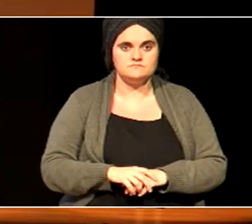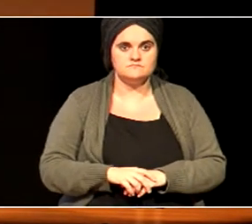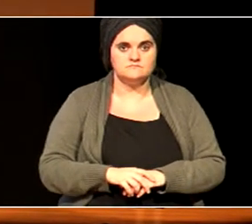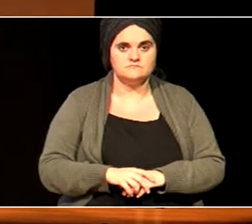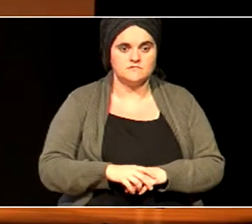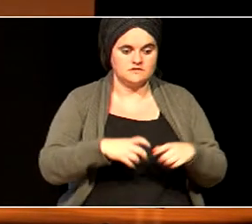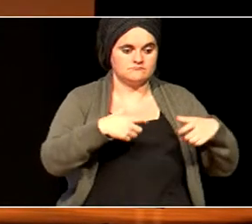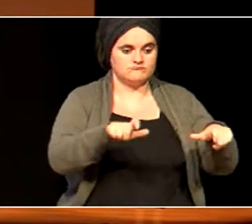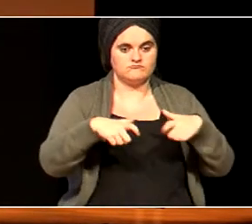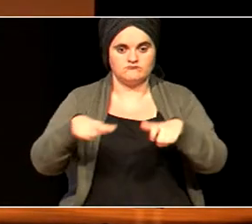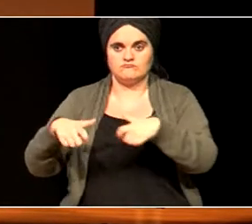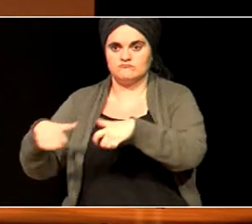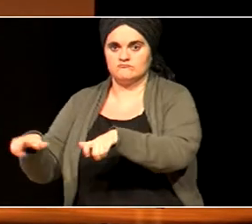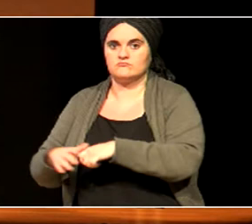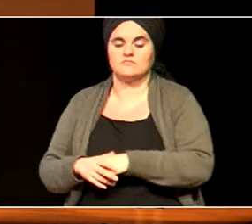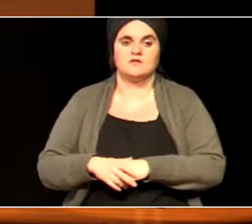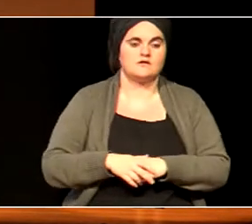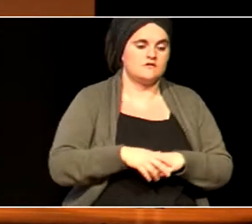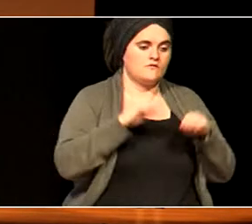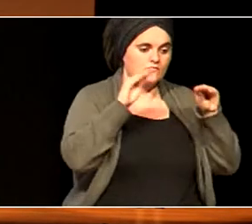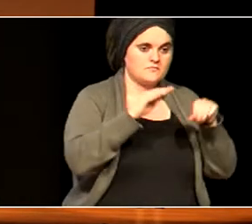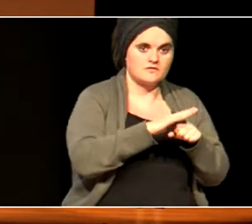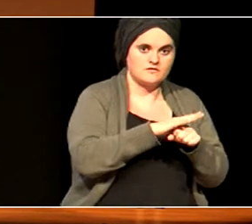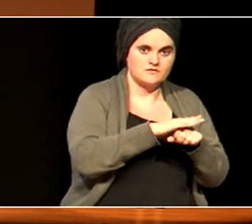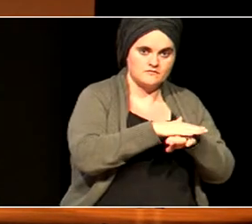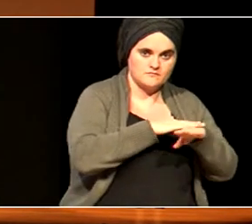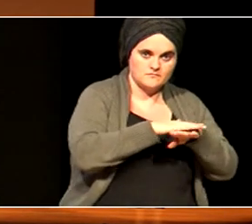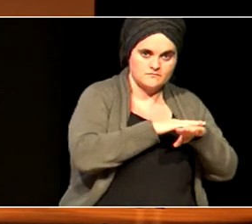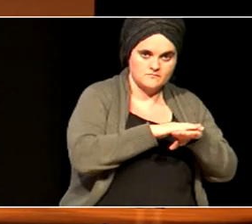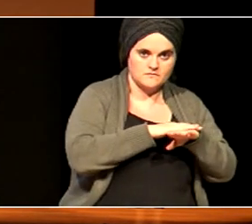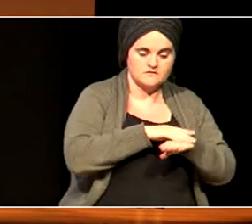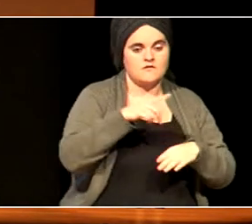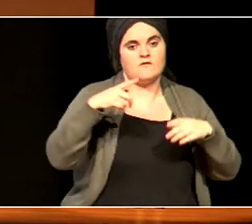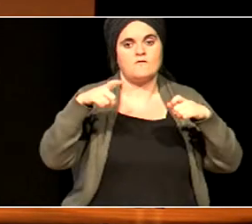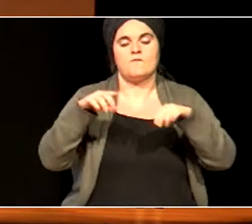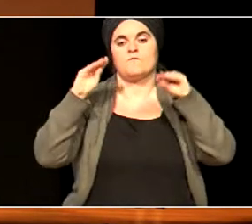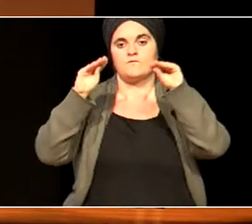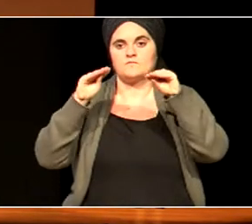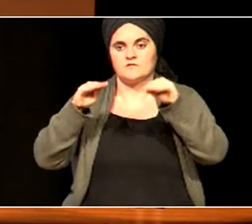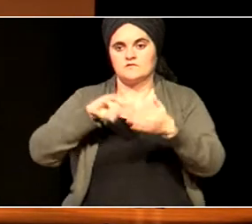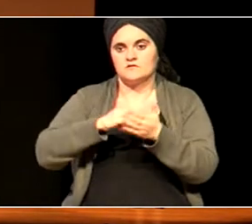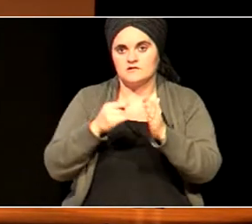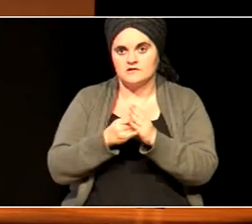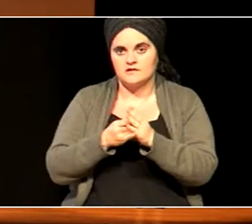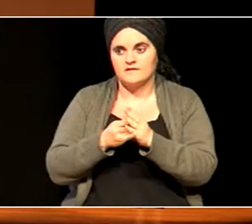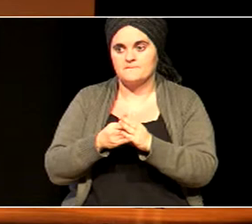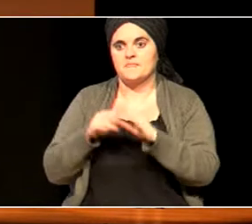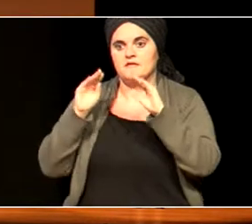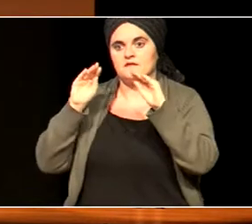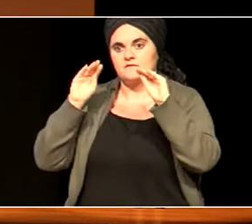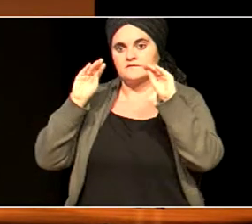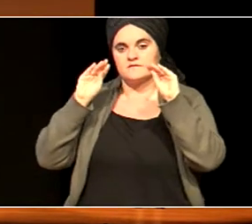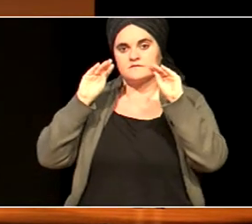en distintos módulos. Por un lado está la formación básica, por otro lado tendríamos la formación técnica, ya con las especializaciones hacia el mundo